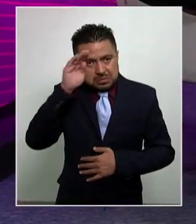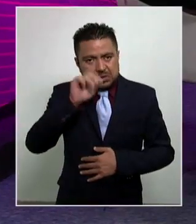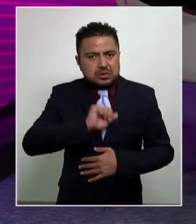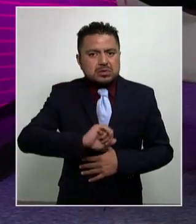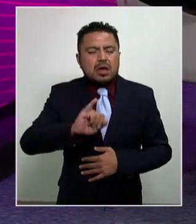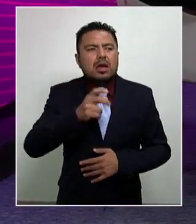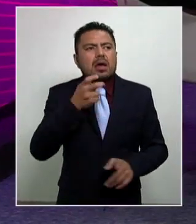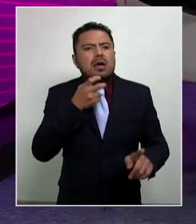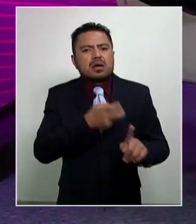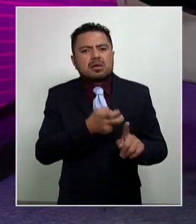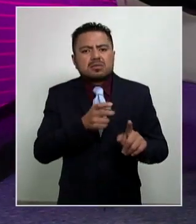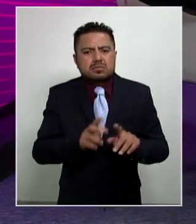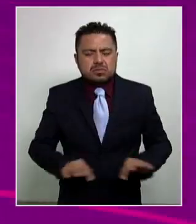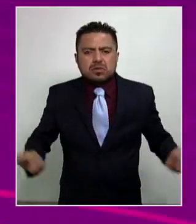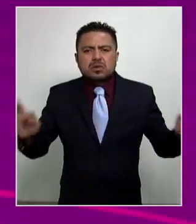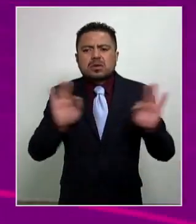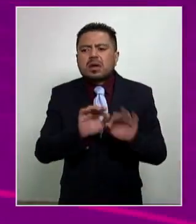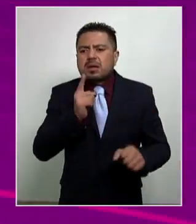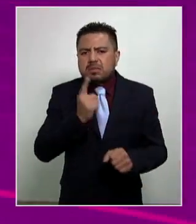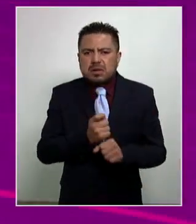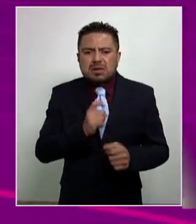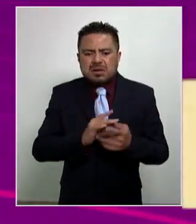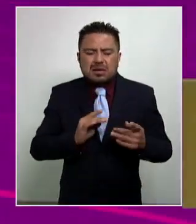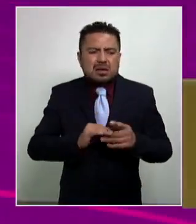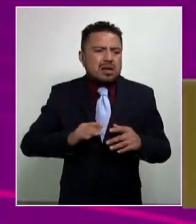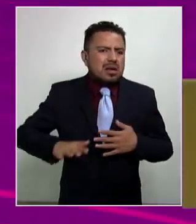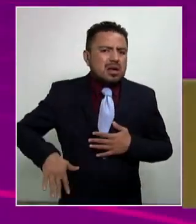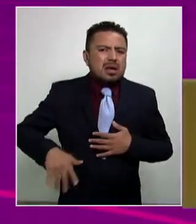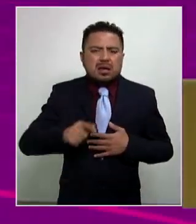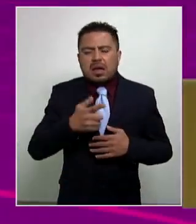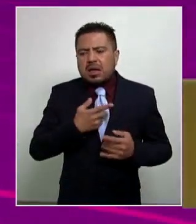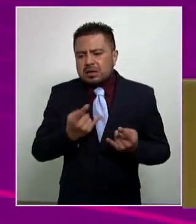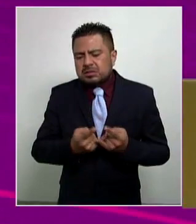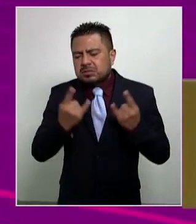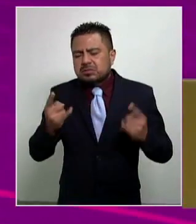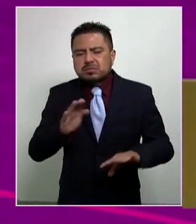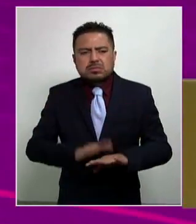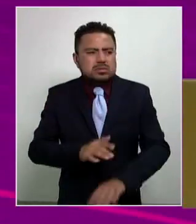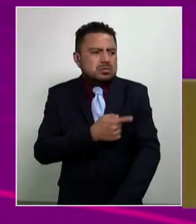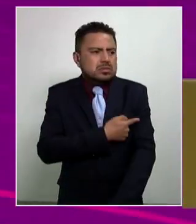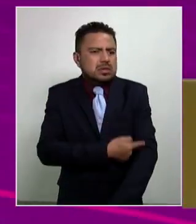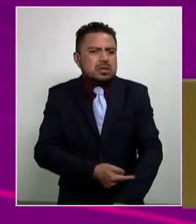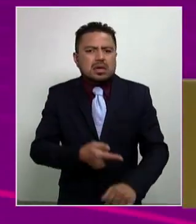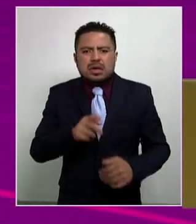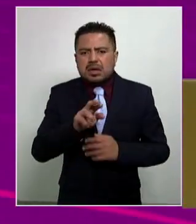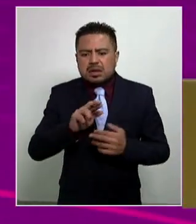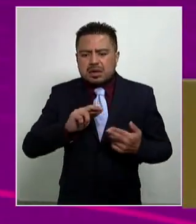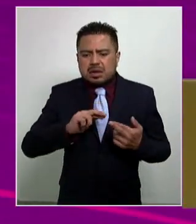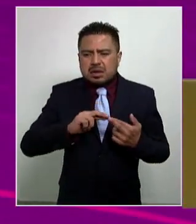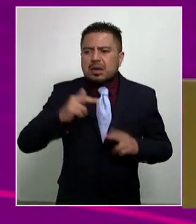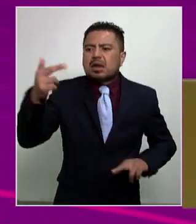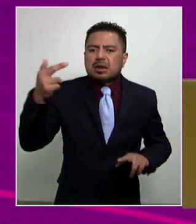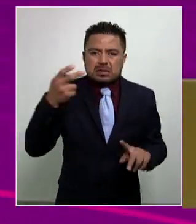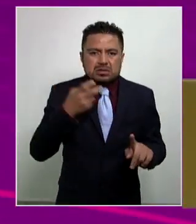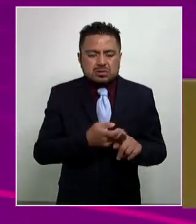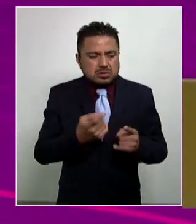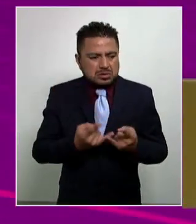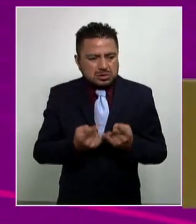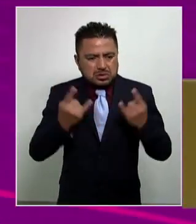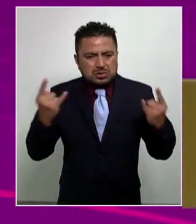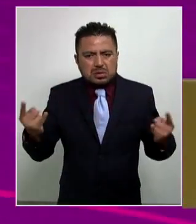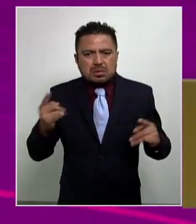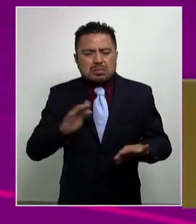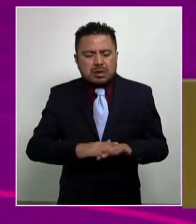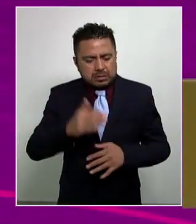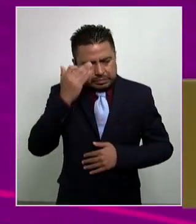esto es muy, muy importante. Esto primero que señalas tú, es decir, hay una historia larga de esta relación histórica de